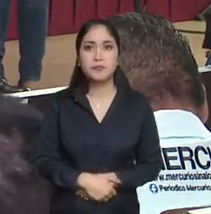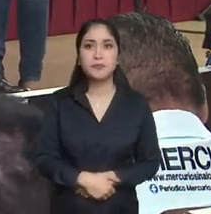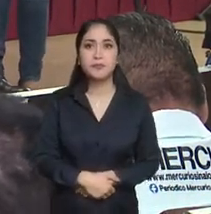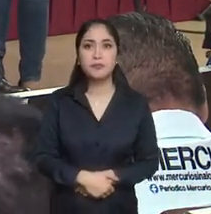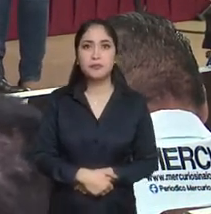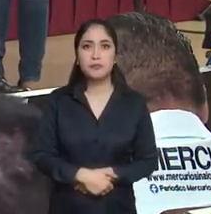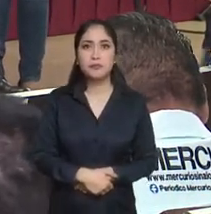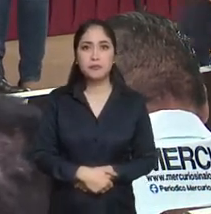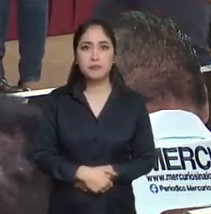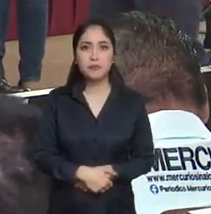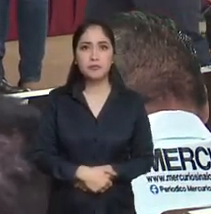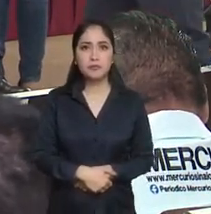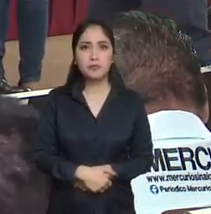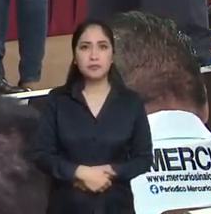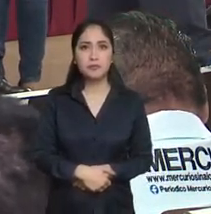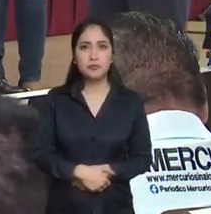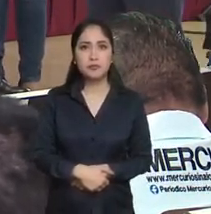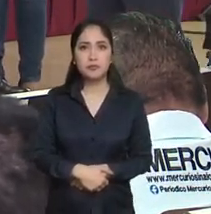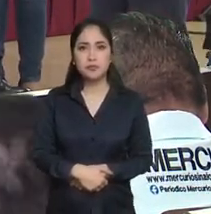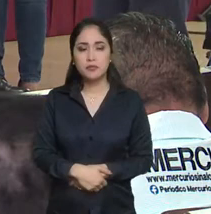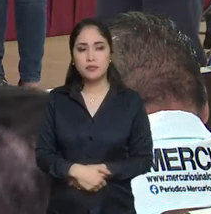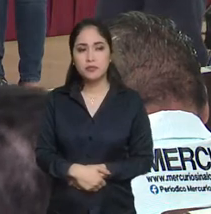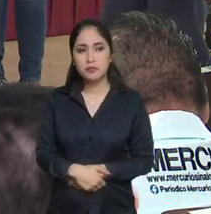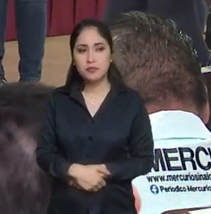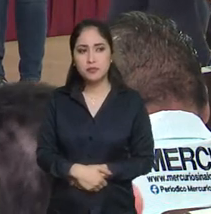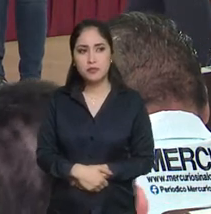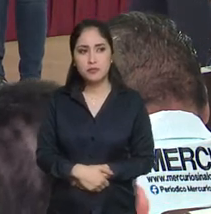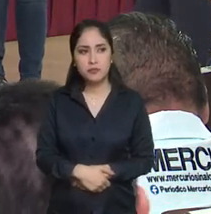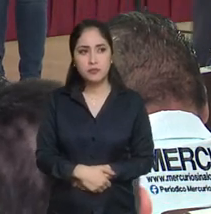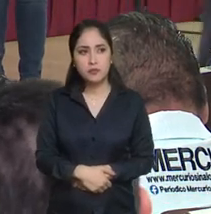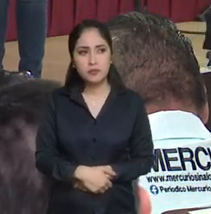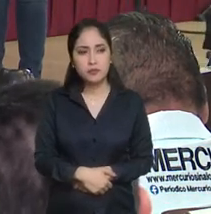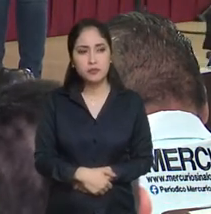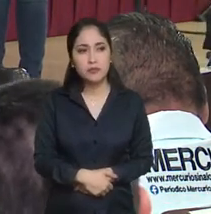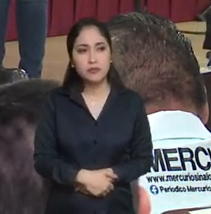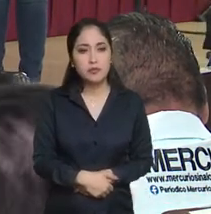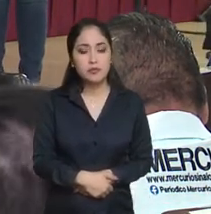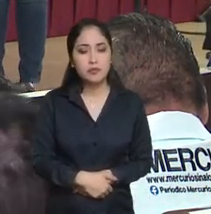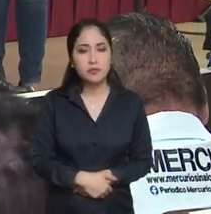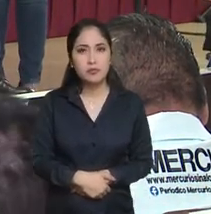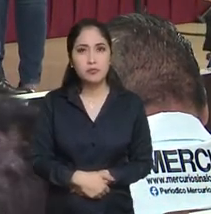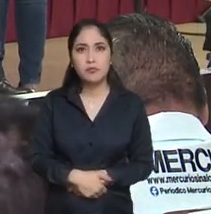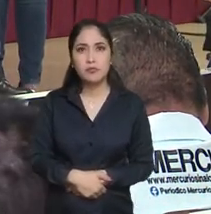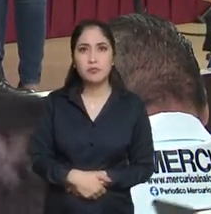A ver, me da el dato del fertilizante ahí para el que me lo preguntó.